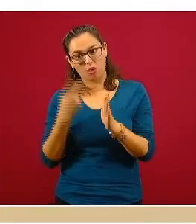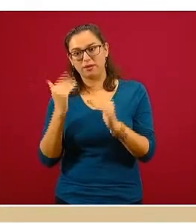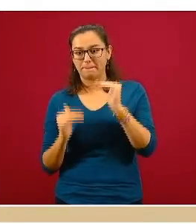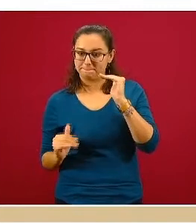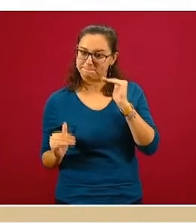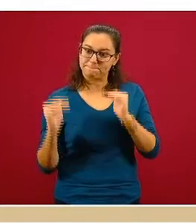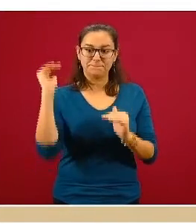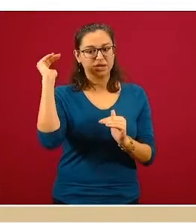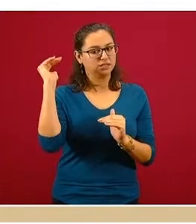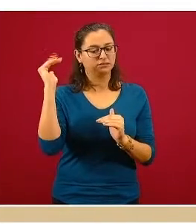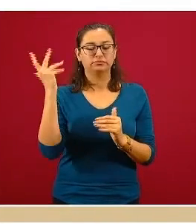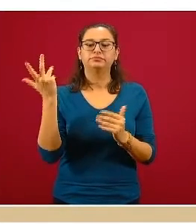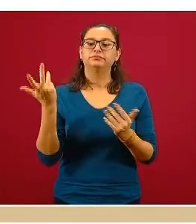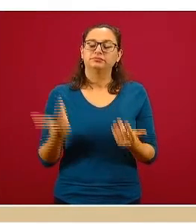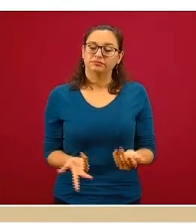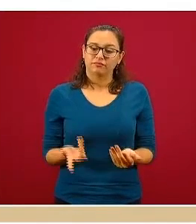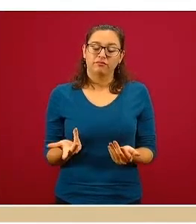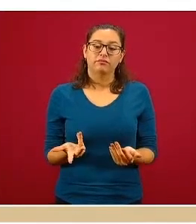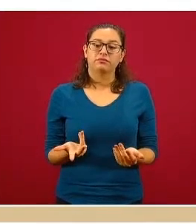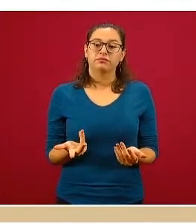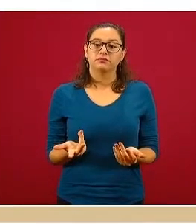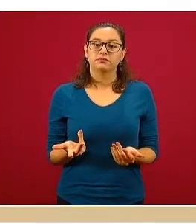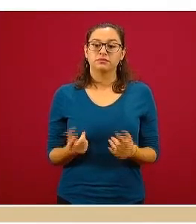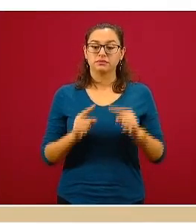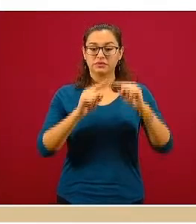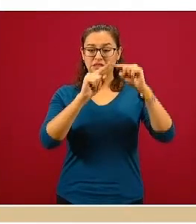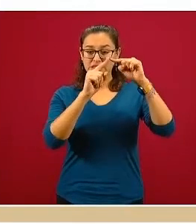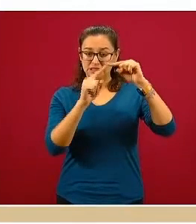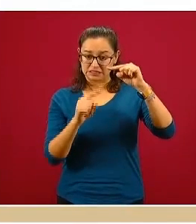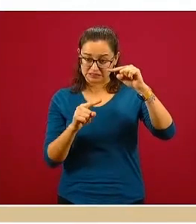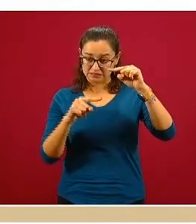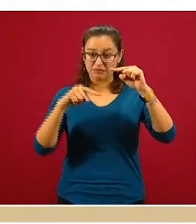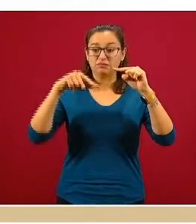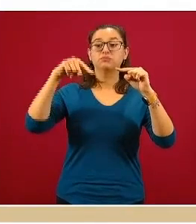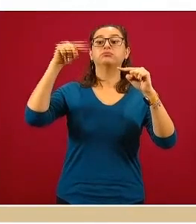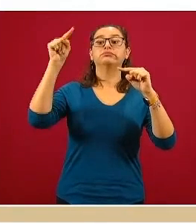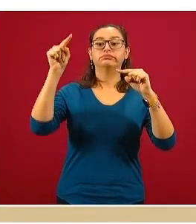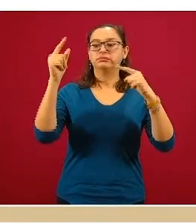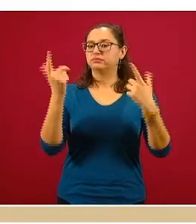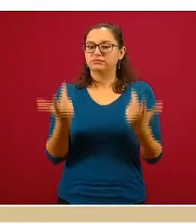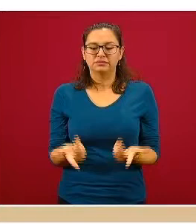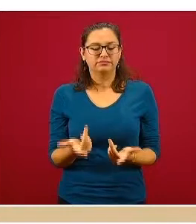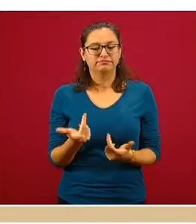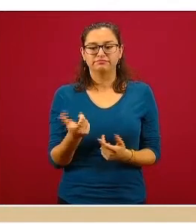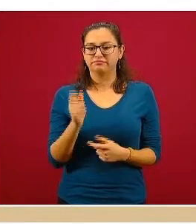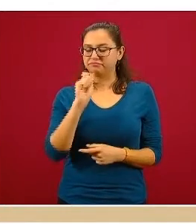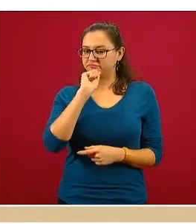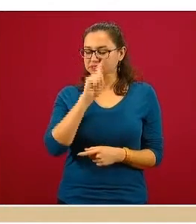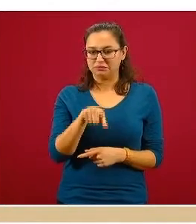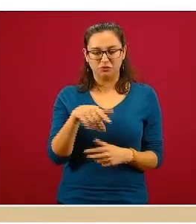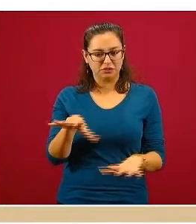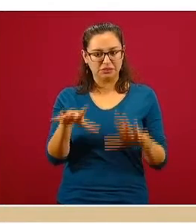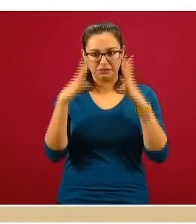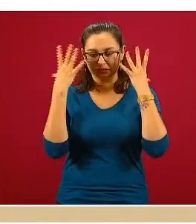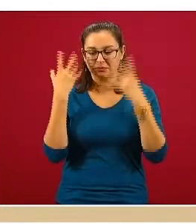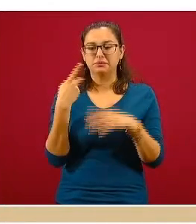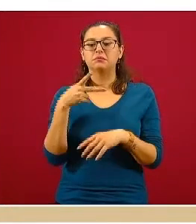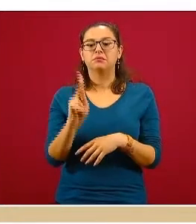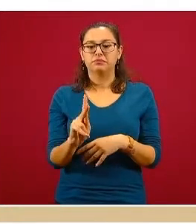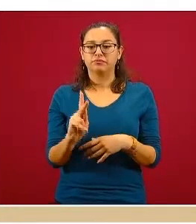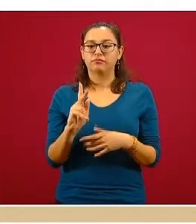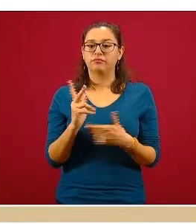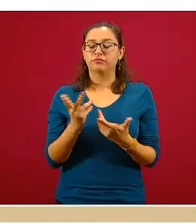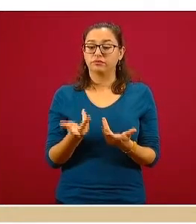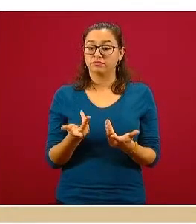prácticamente en donde tuvieron el primer pico, el primer acmé para el estado de Quintana Roo. Sin embargo, este